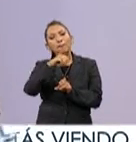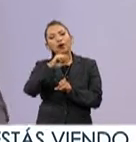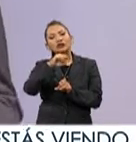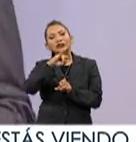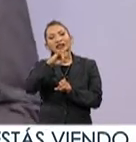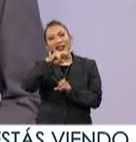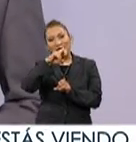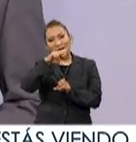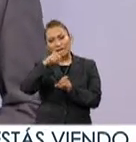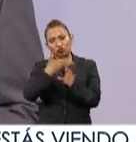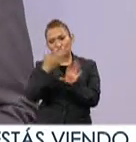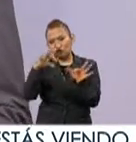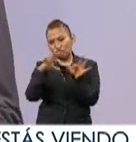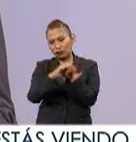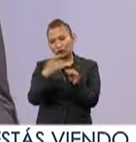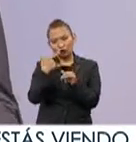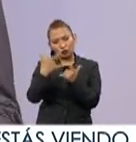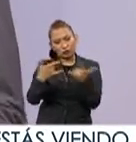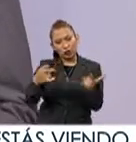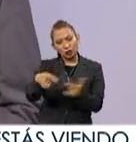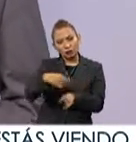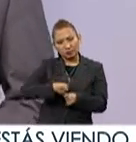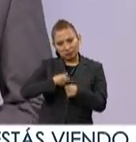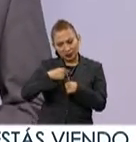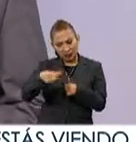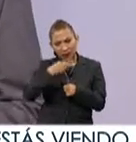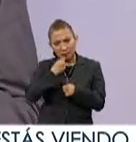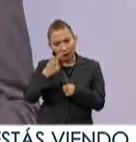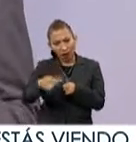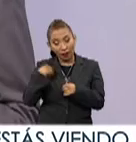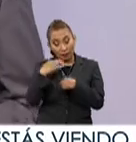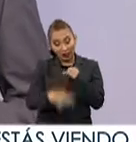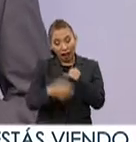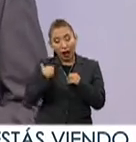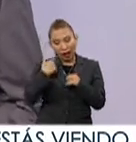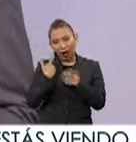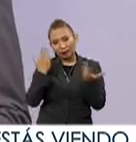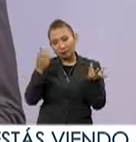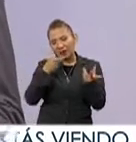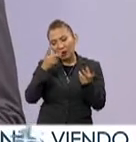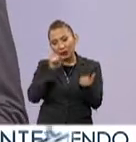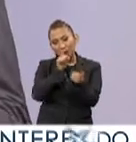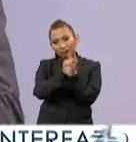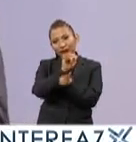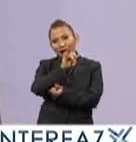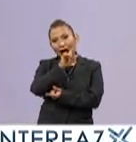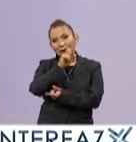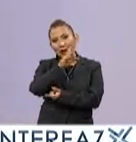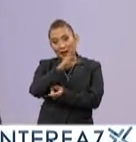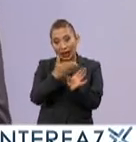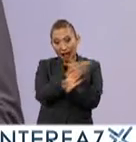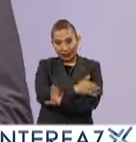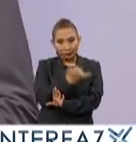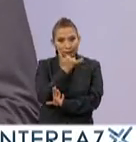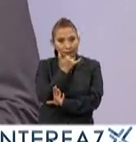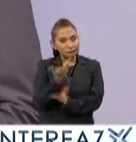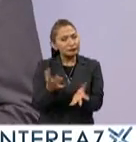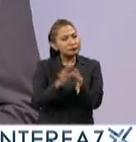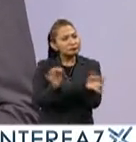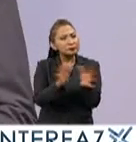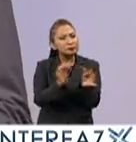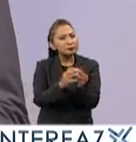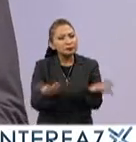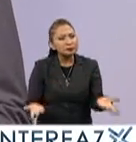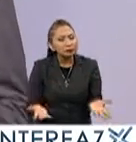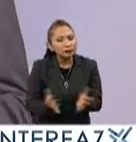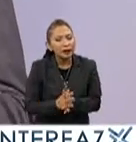muy cercano a lo que fue su trayectoria y su vida, así que hacia el final del programa estaremos hablando con Javier Aranda. Antes permíteme contarles